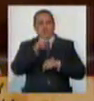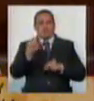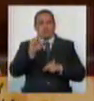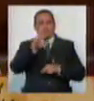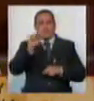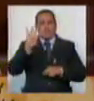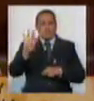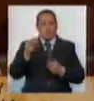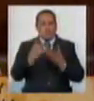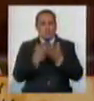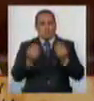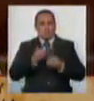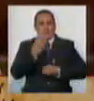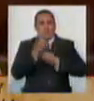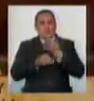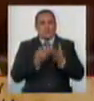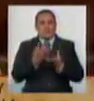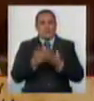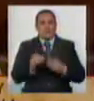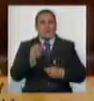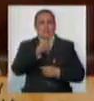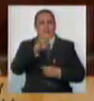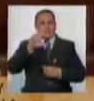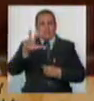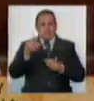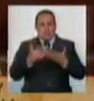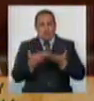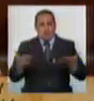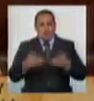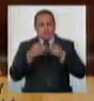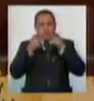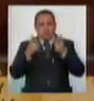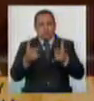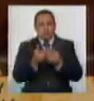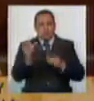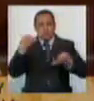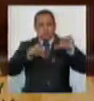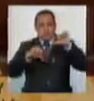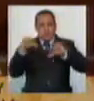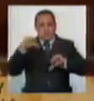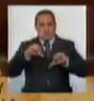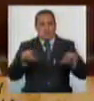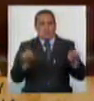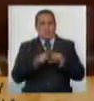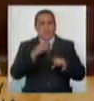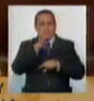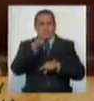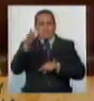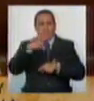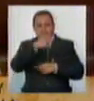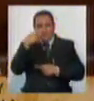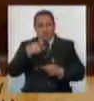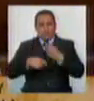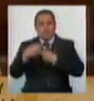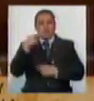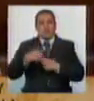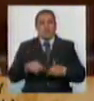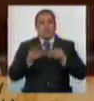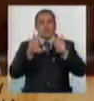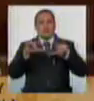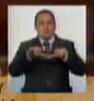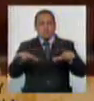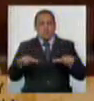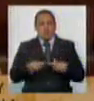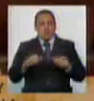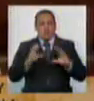7.234 equipos de informática, 23 equipos para el control de insumos químicos que van al narcotráfico y 9 sistemas